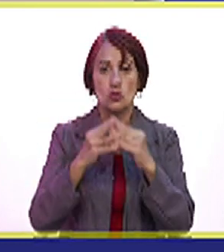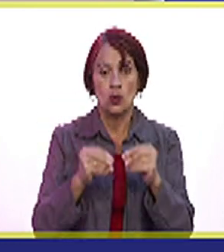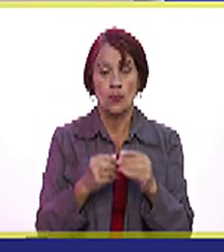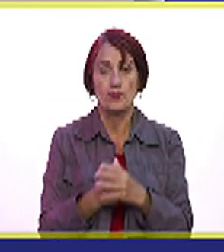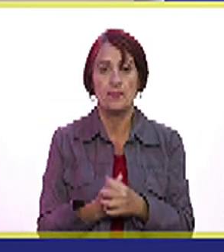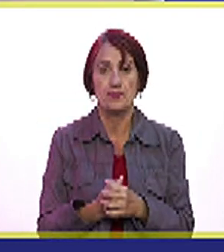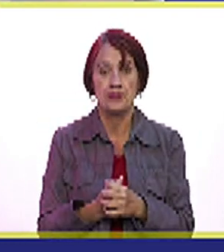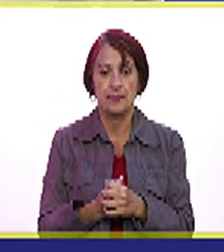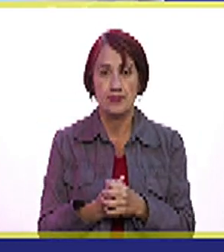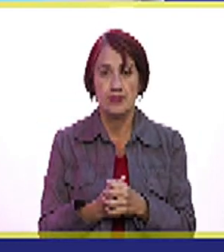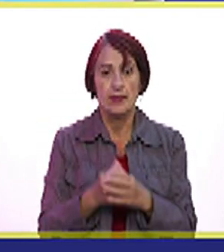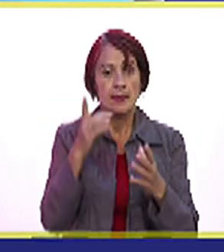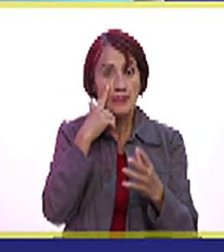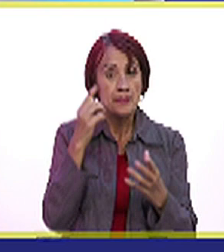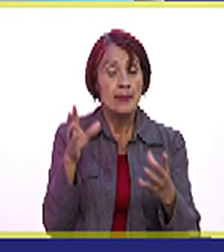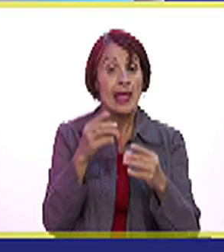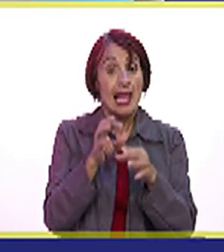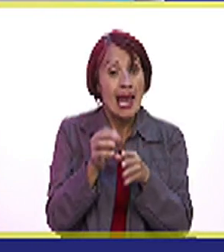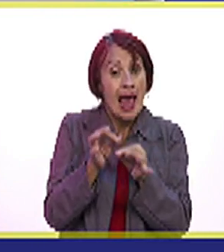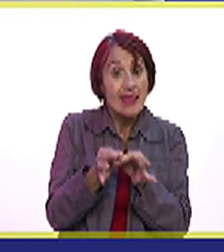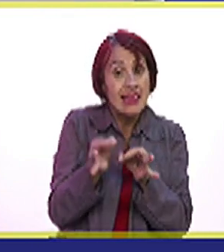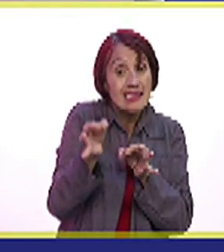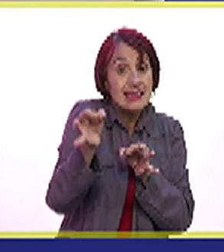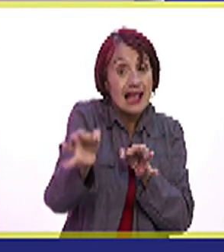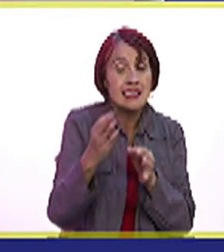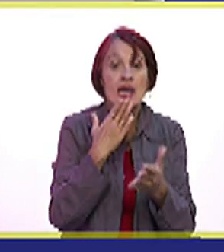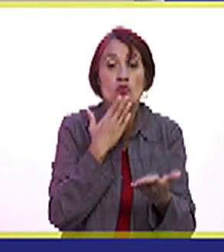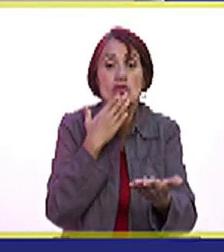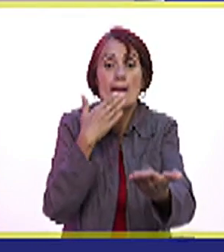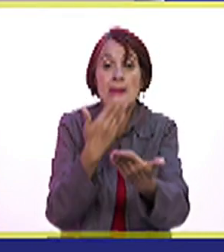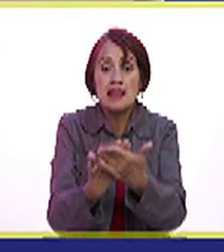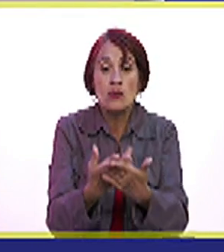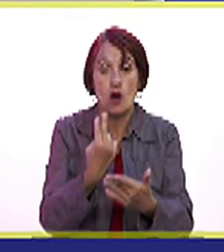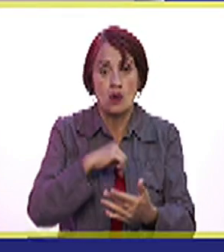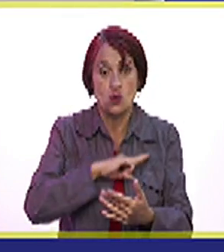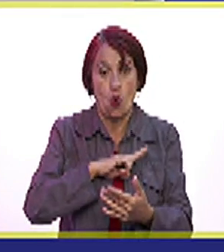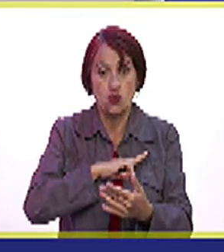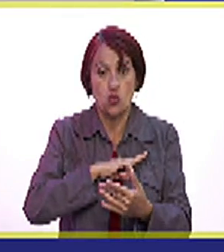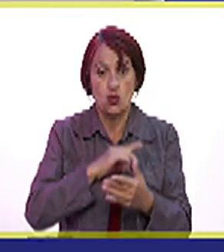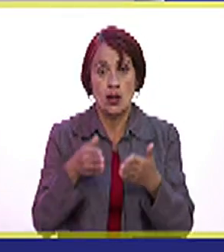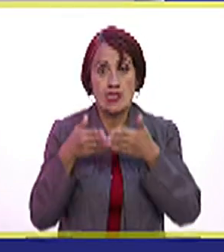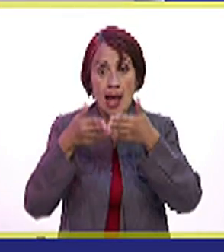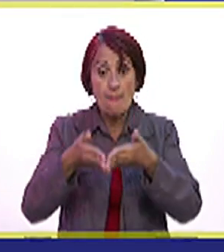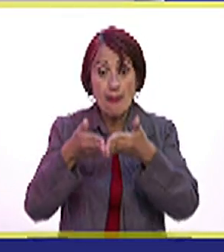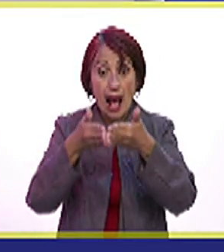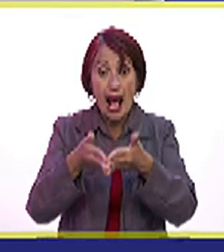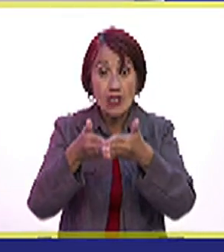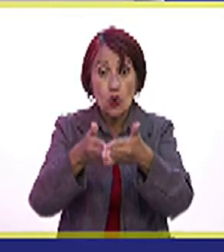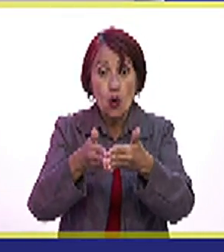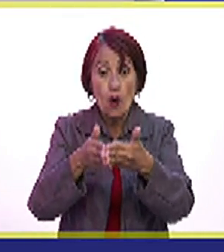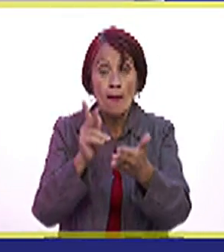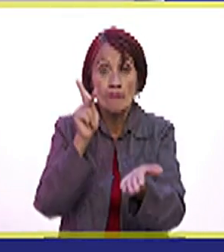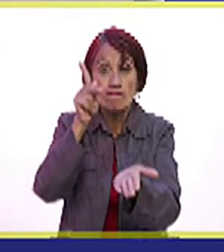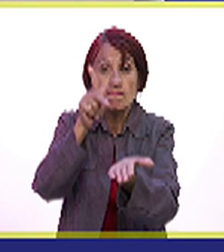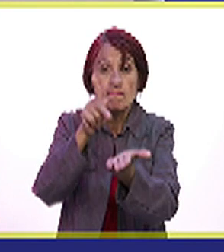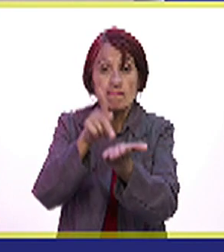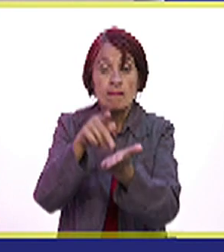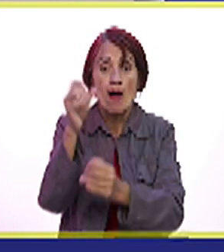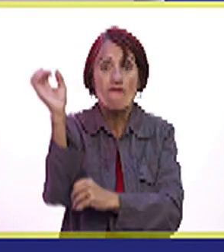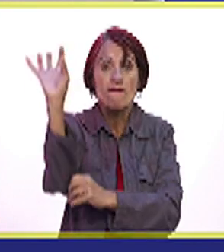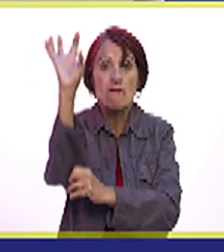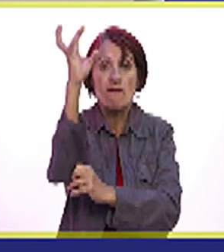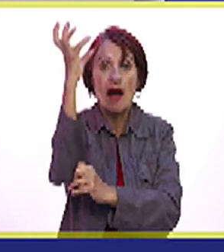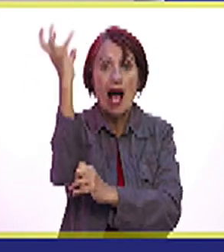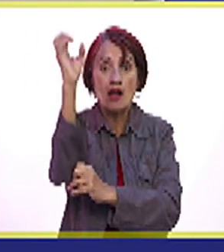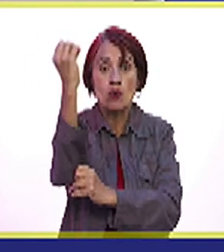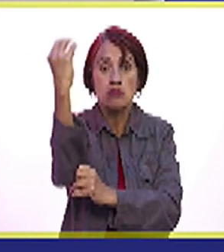233,1457, que esa es la distancia que nos están pidiendo del barco para llegar al faro con los pescados frescos